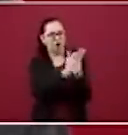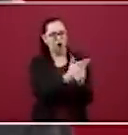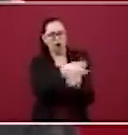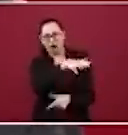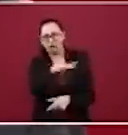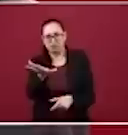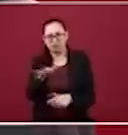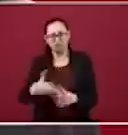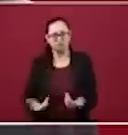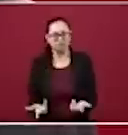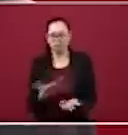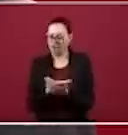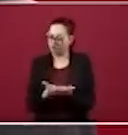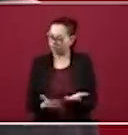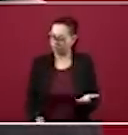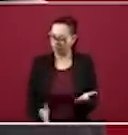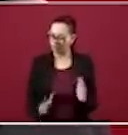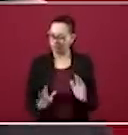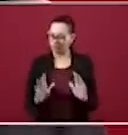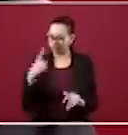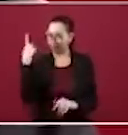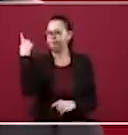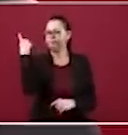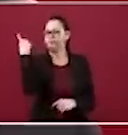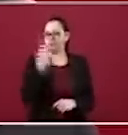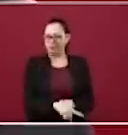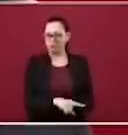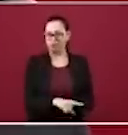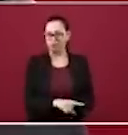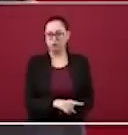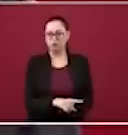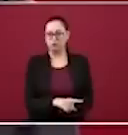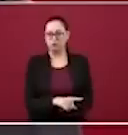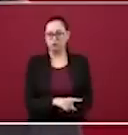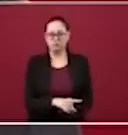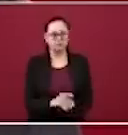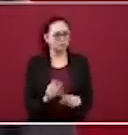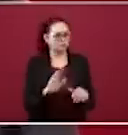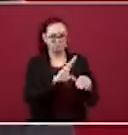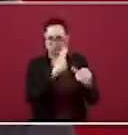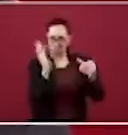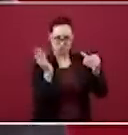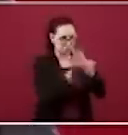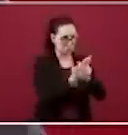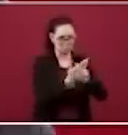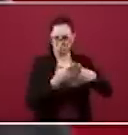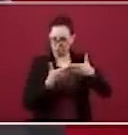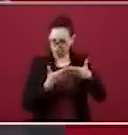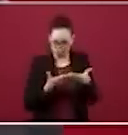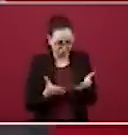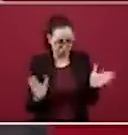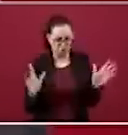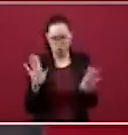Eso ya no es así. Ya se ordenó que forme parte del archivo y estamos buscando la manera de que se